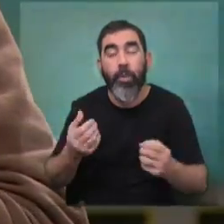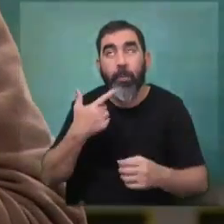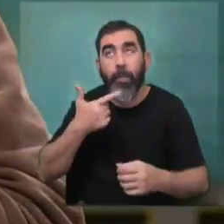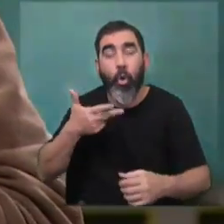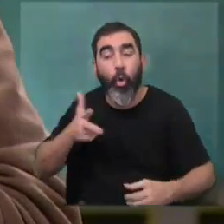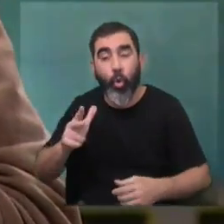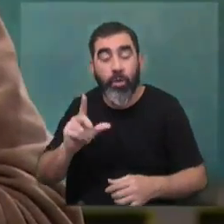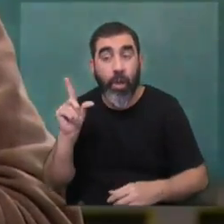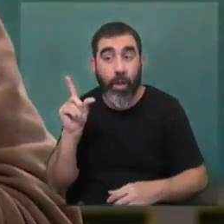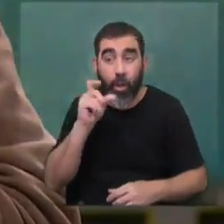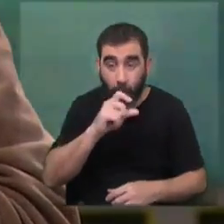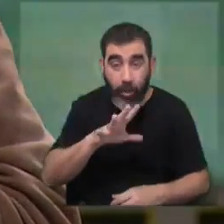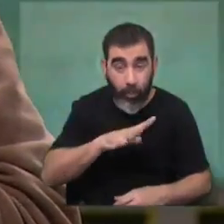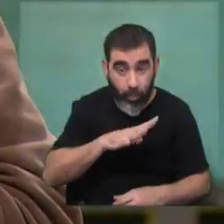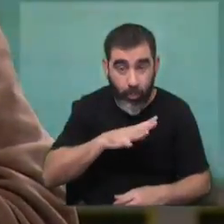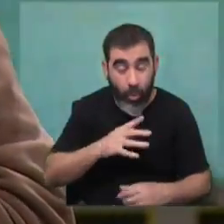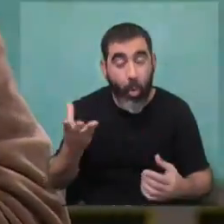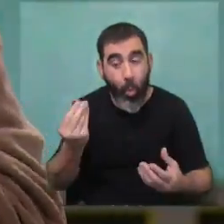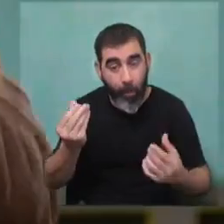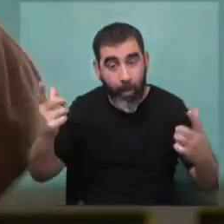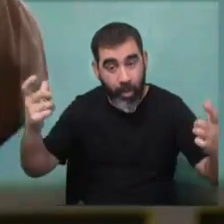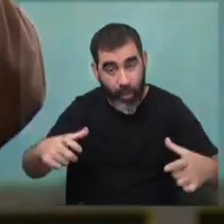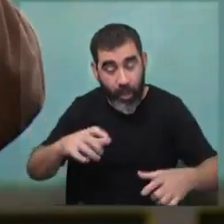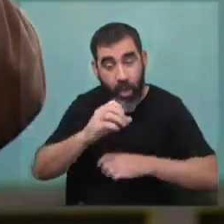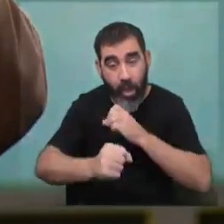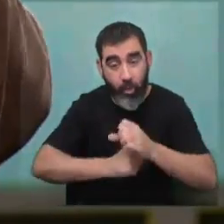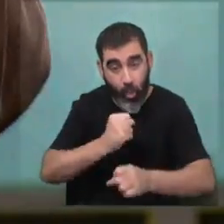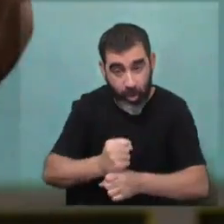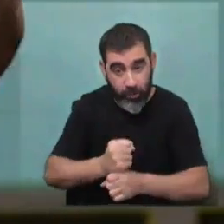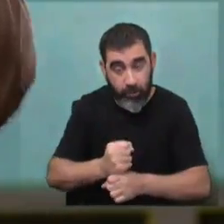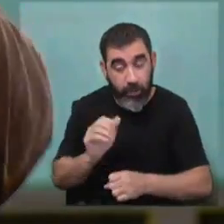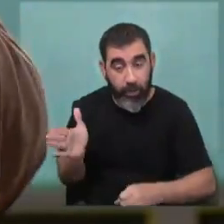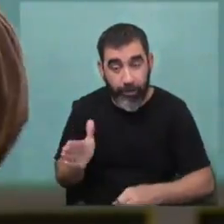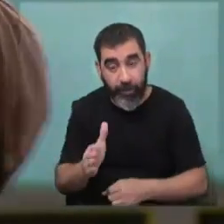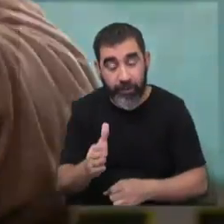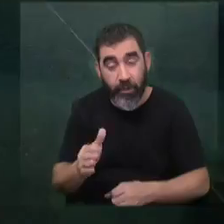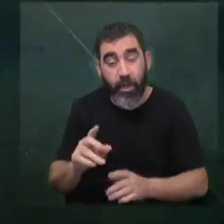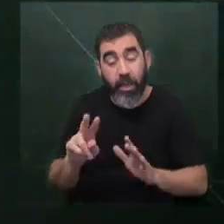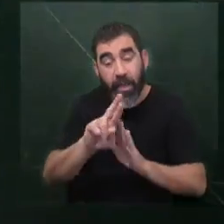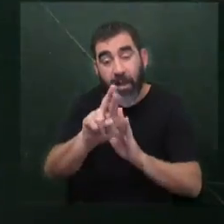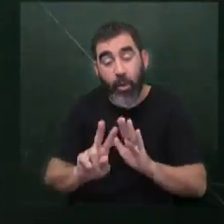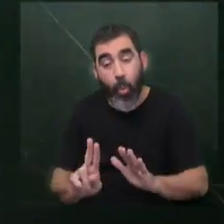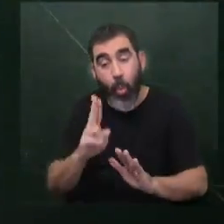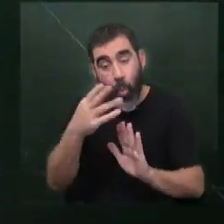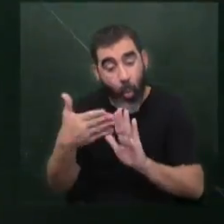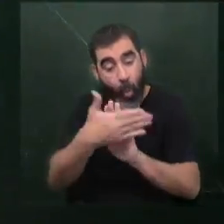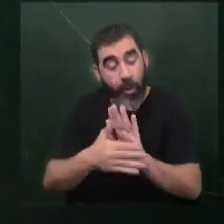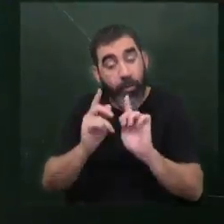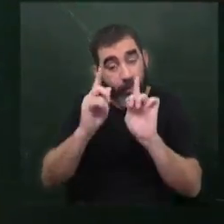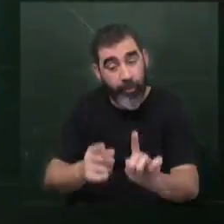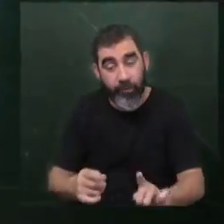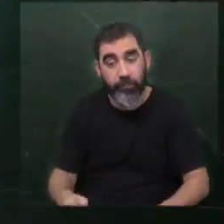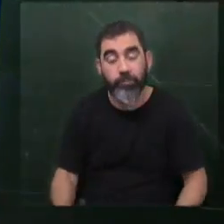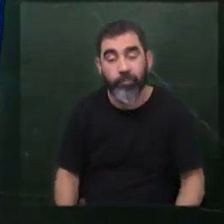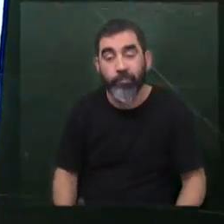en Tacuarembó, es una zona de grandes humedales, hay peces anuales, el litoral contra el río Uruguay también, o sea, sí, están bastante distribuidos y